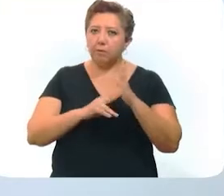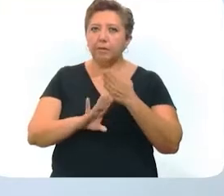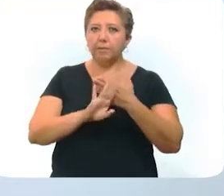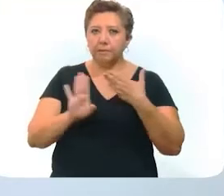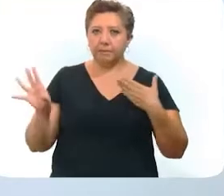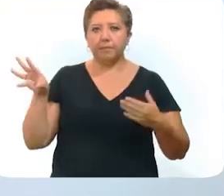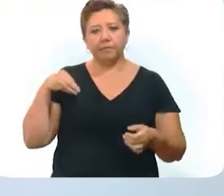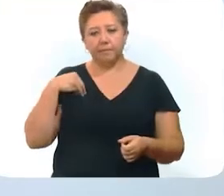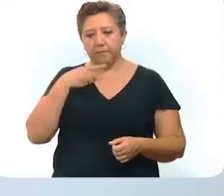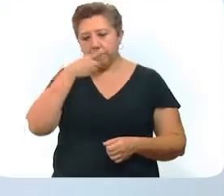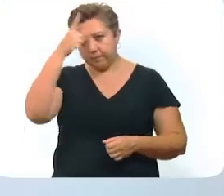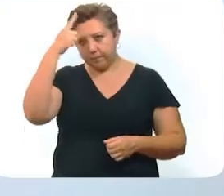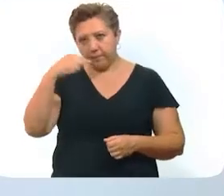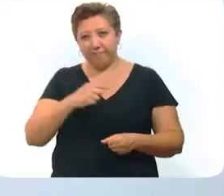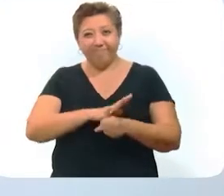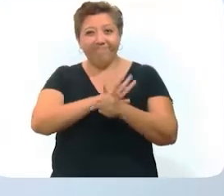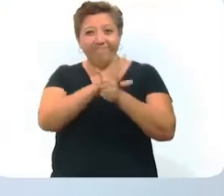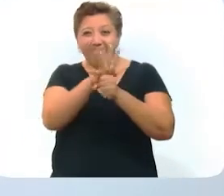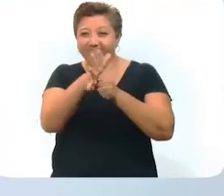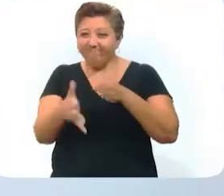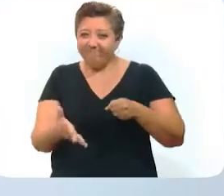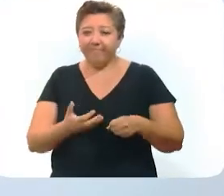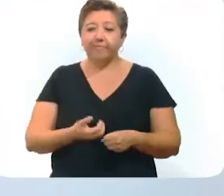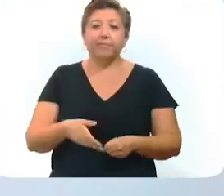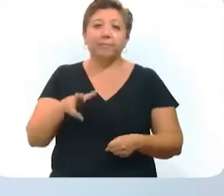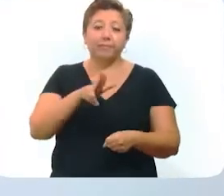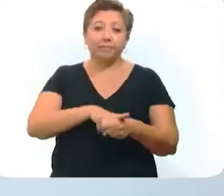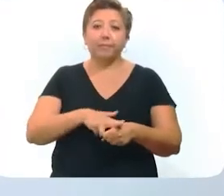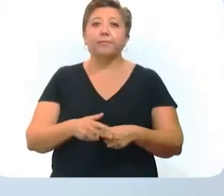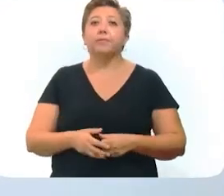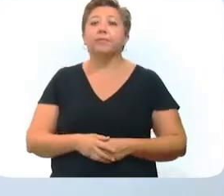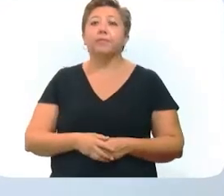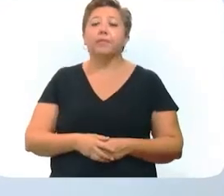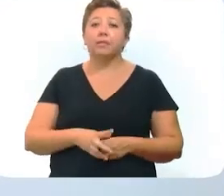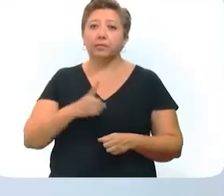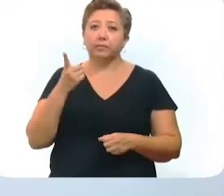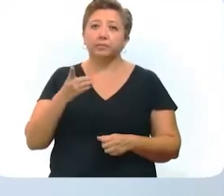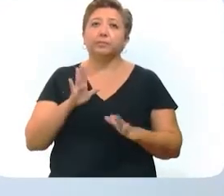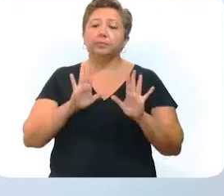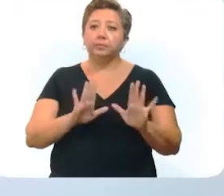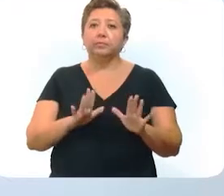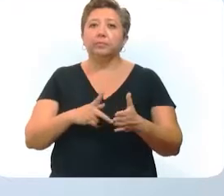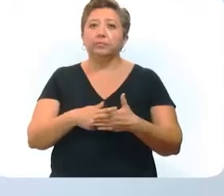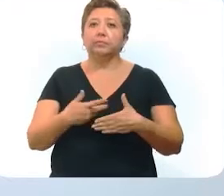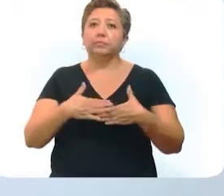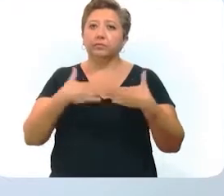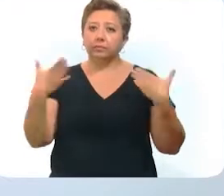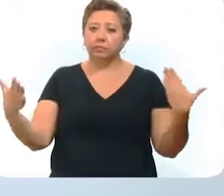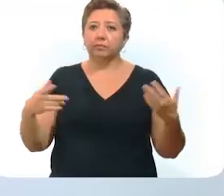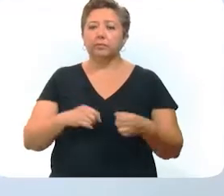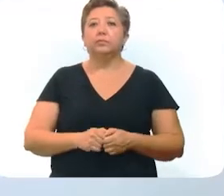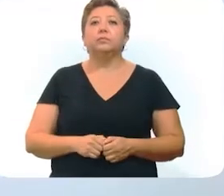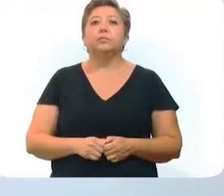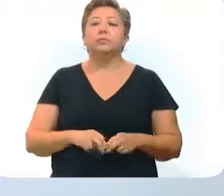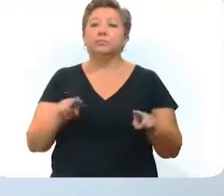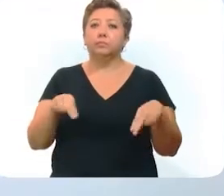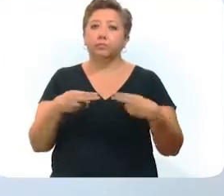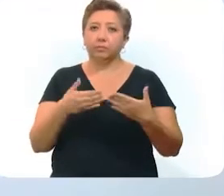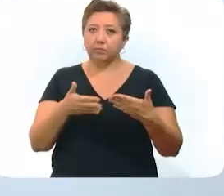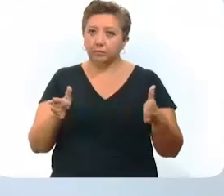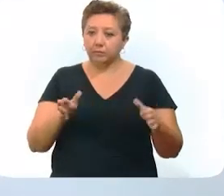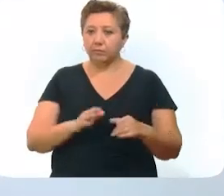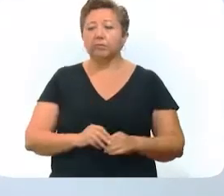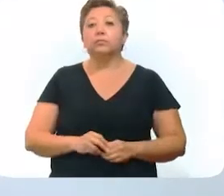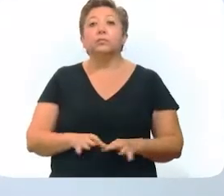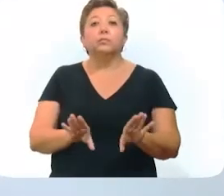medidas sanitarias para evitar comprometer nuestra capacidad hospitalaria e interrumpir el proceso de reactivación económica.